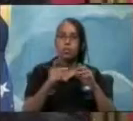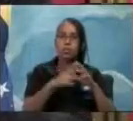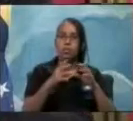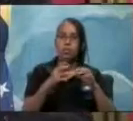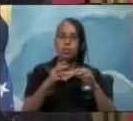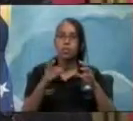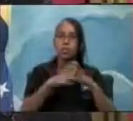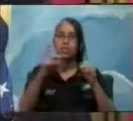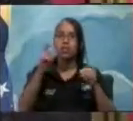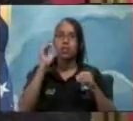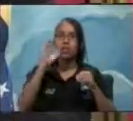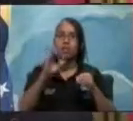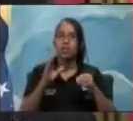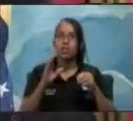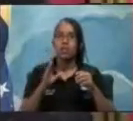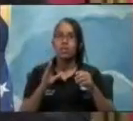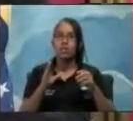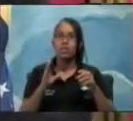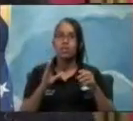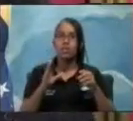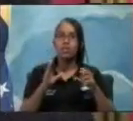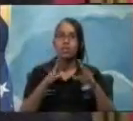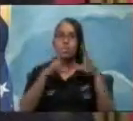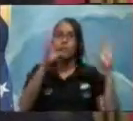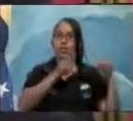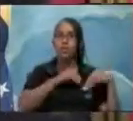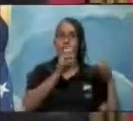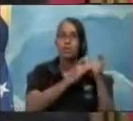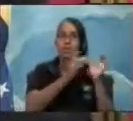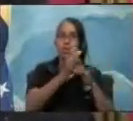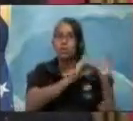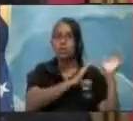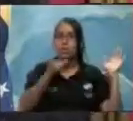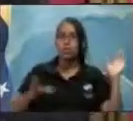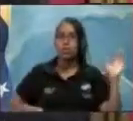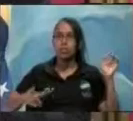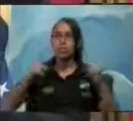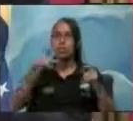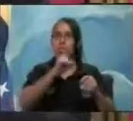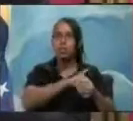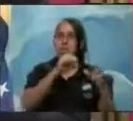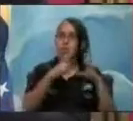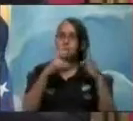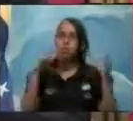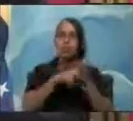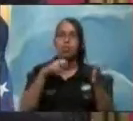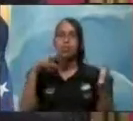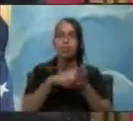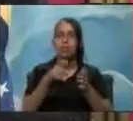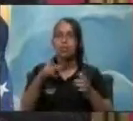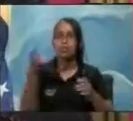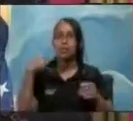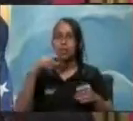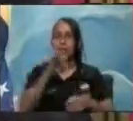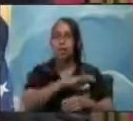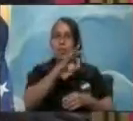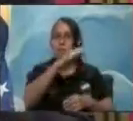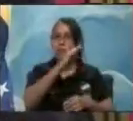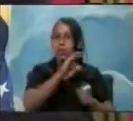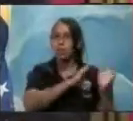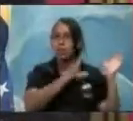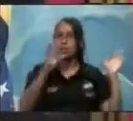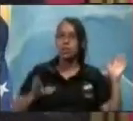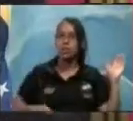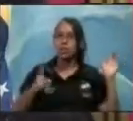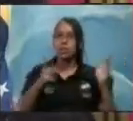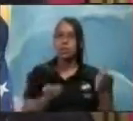usted aceptando a Jesucristo y Dios lo va a sanar. Y de todas cojeras que usted tenga, espiritual o físicamente, Cristo te